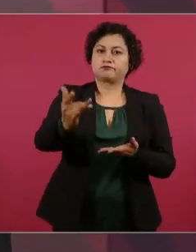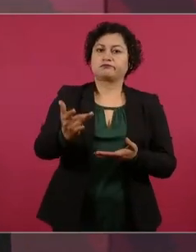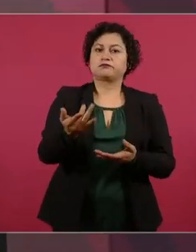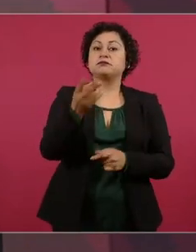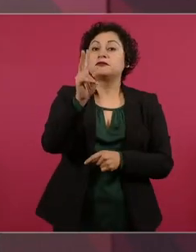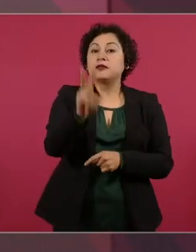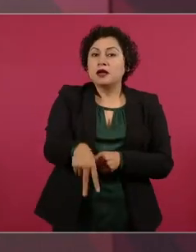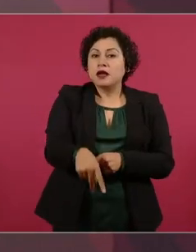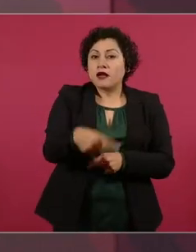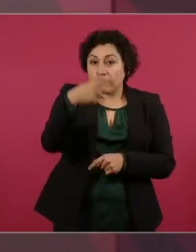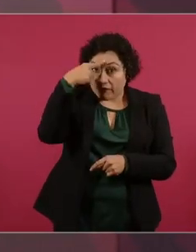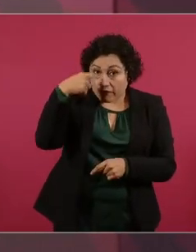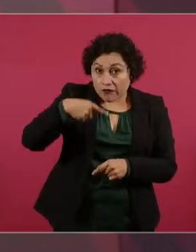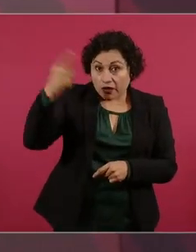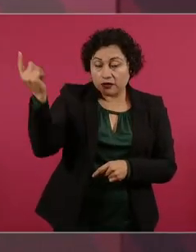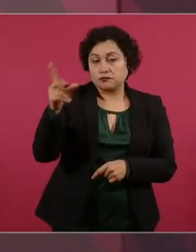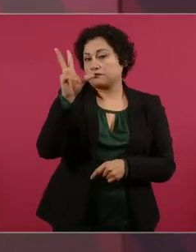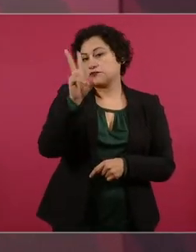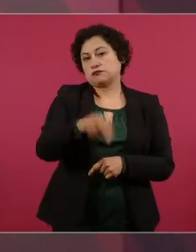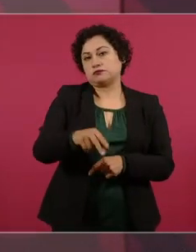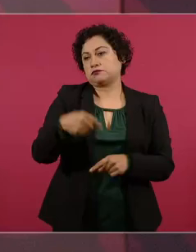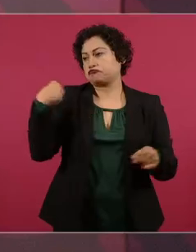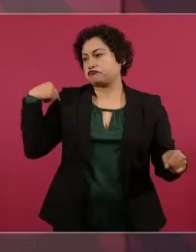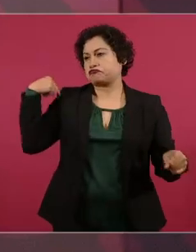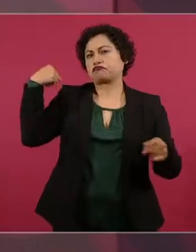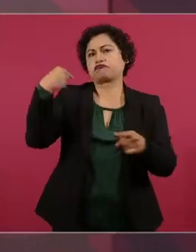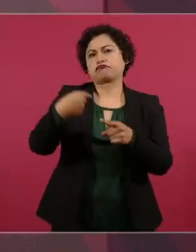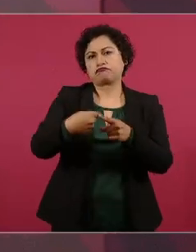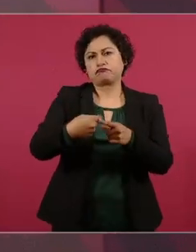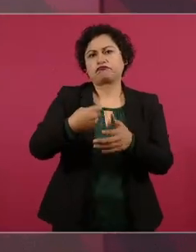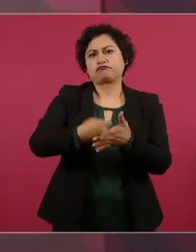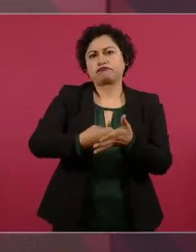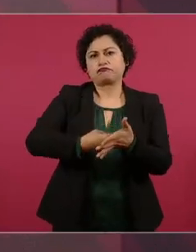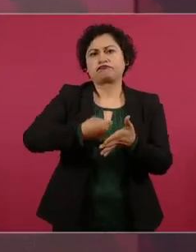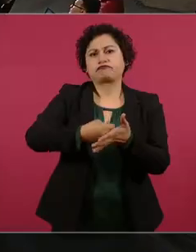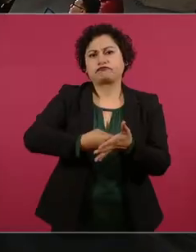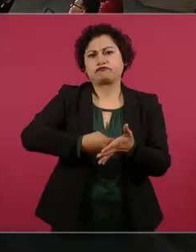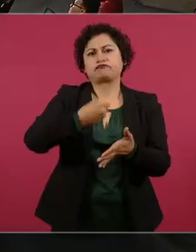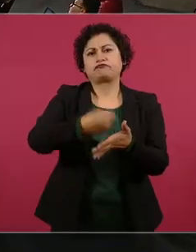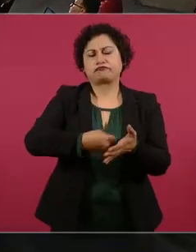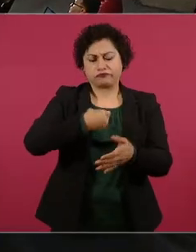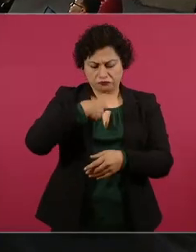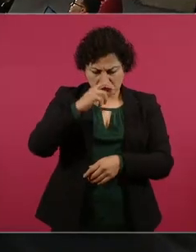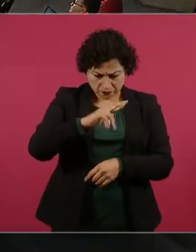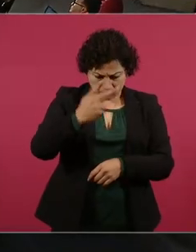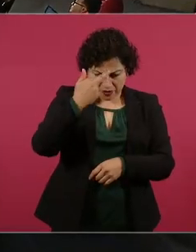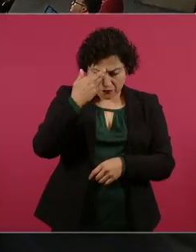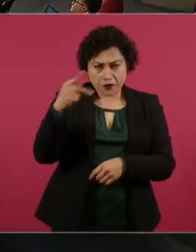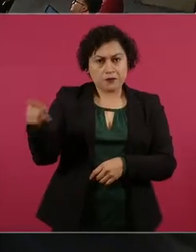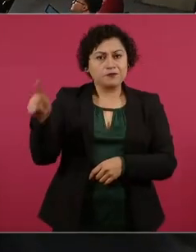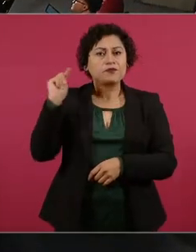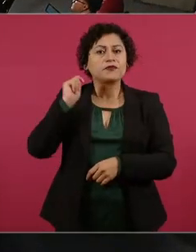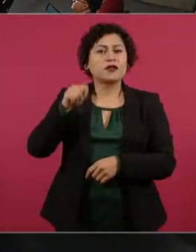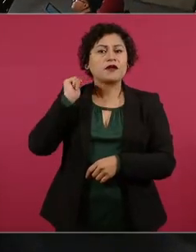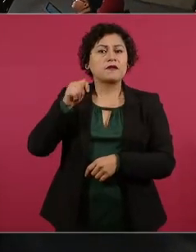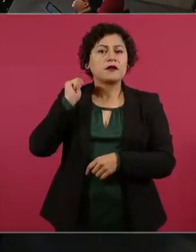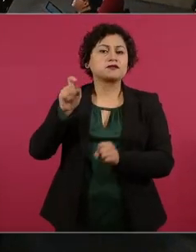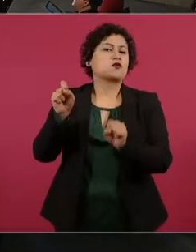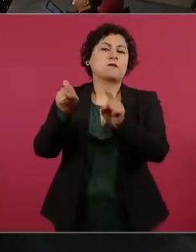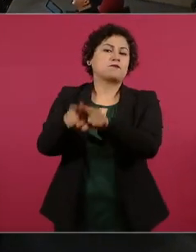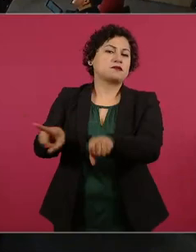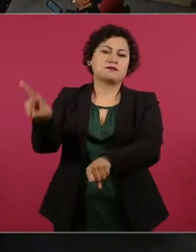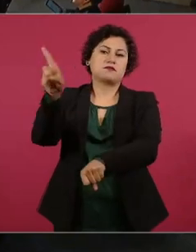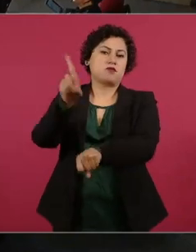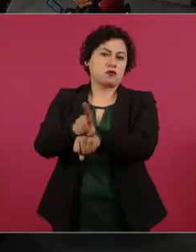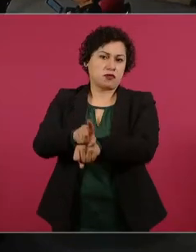En esa ocasión salimos de Tabasco, pero como el mismo día habían hecho elecciones, se habían celebrado elecciones